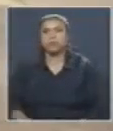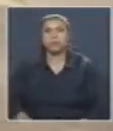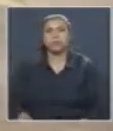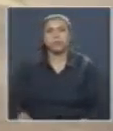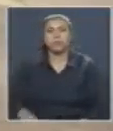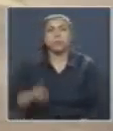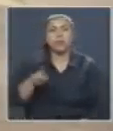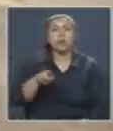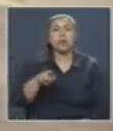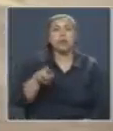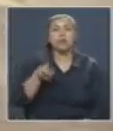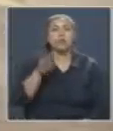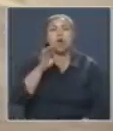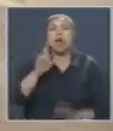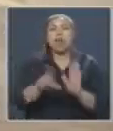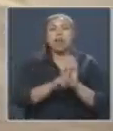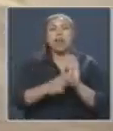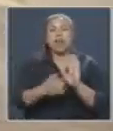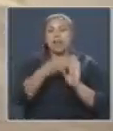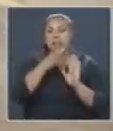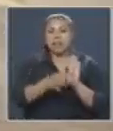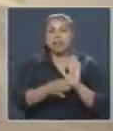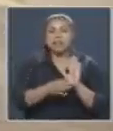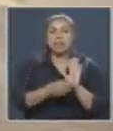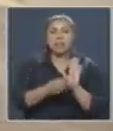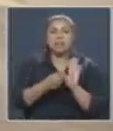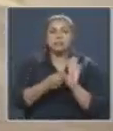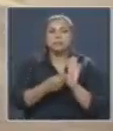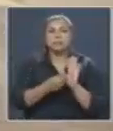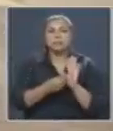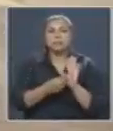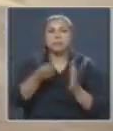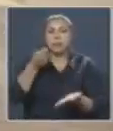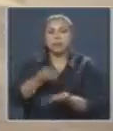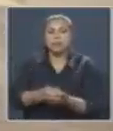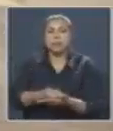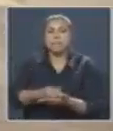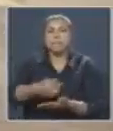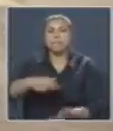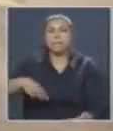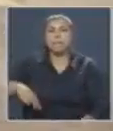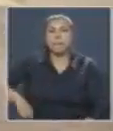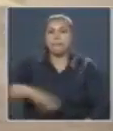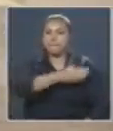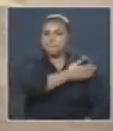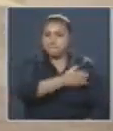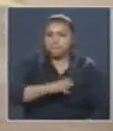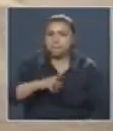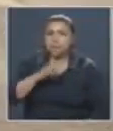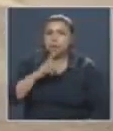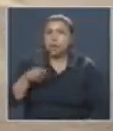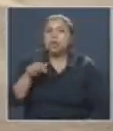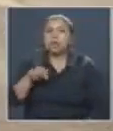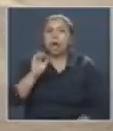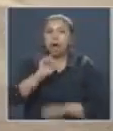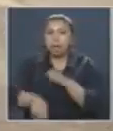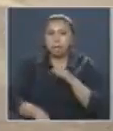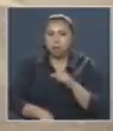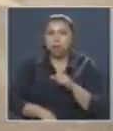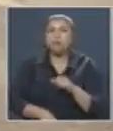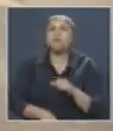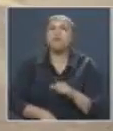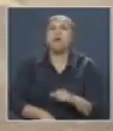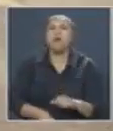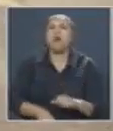de hecho así dice la ley vigente sobre cotización obligatoria que este congreso aprobó irresponsablemente el año